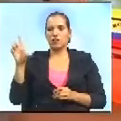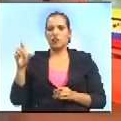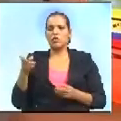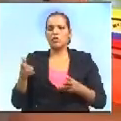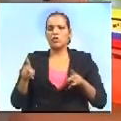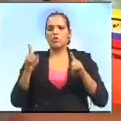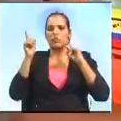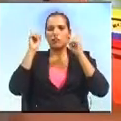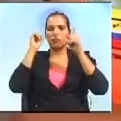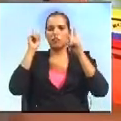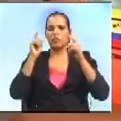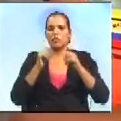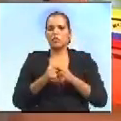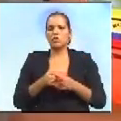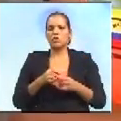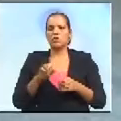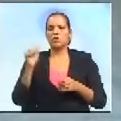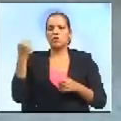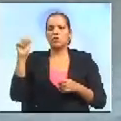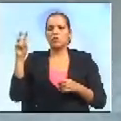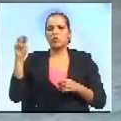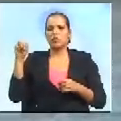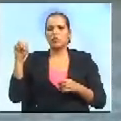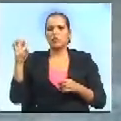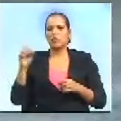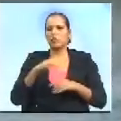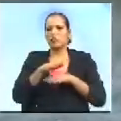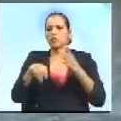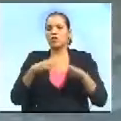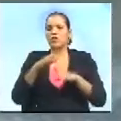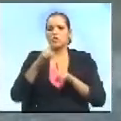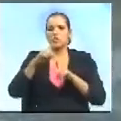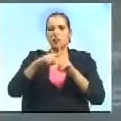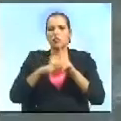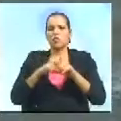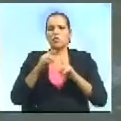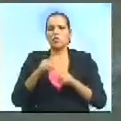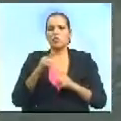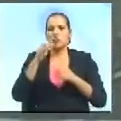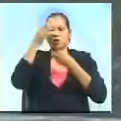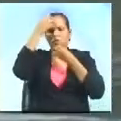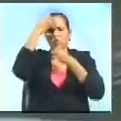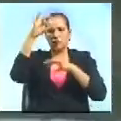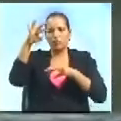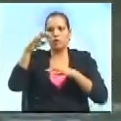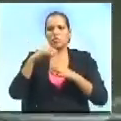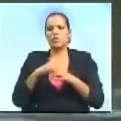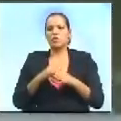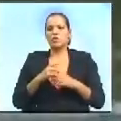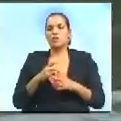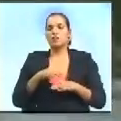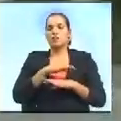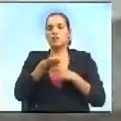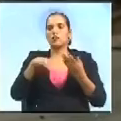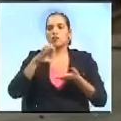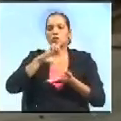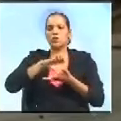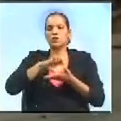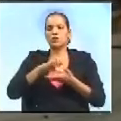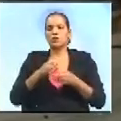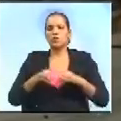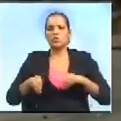cantón Atacames, en Same también. Cada mes se hará el levantamiento de información y se dará a conocer